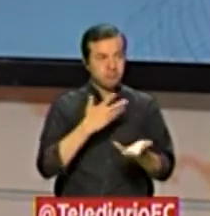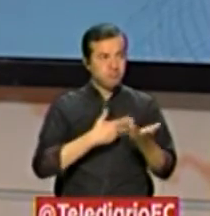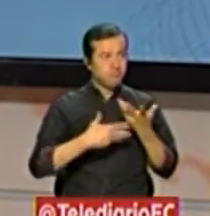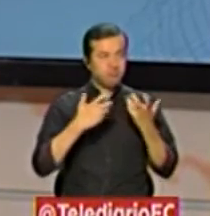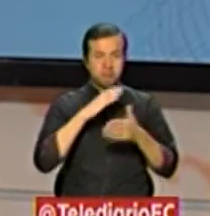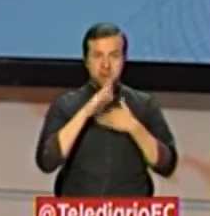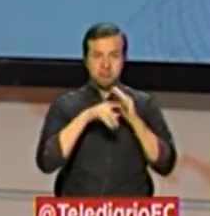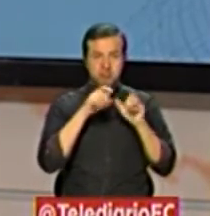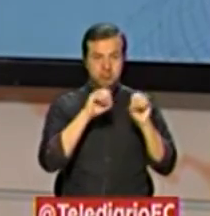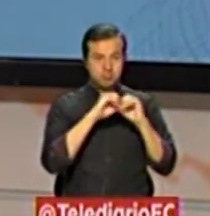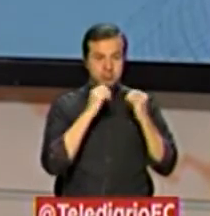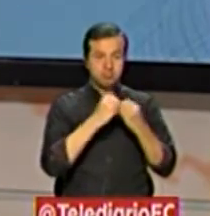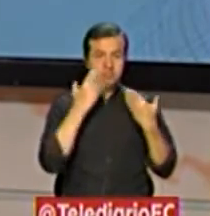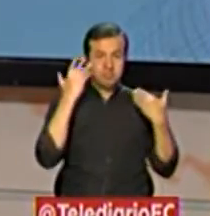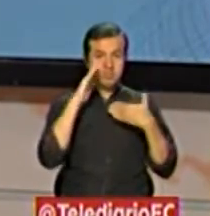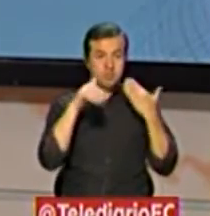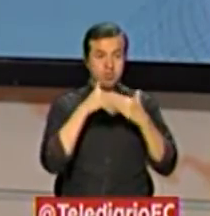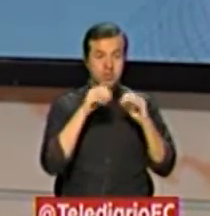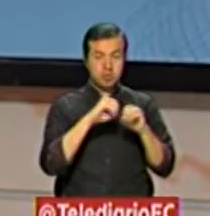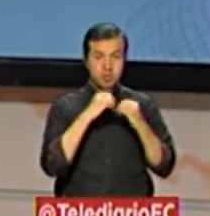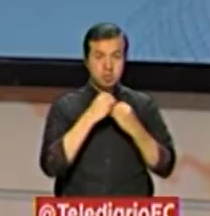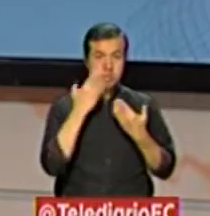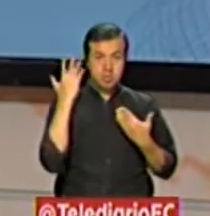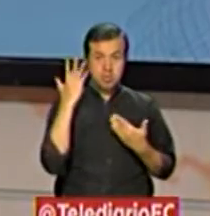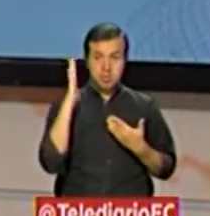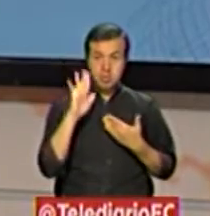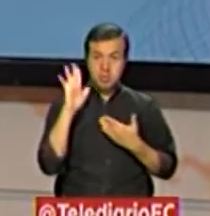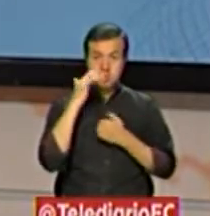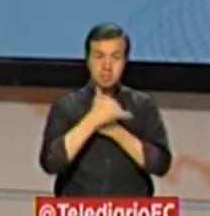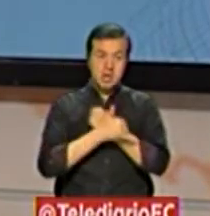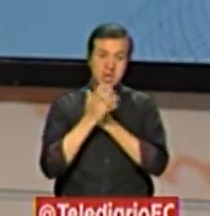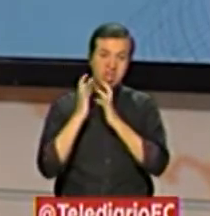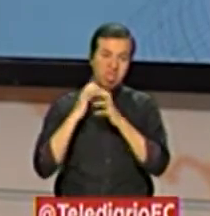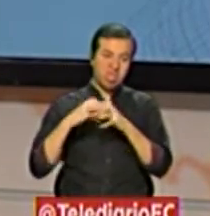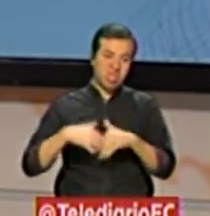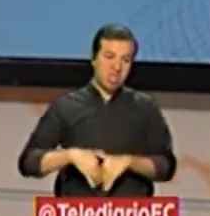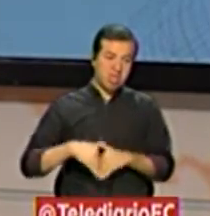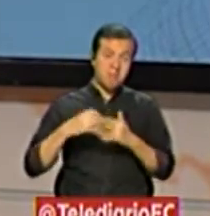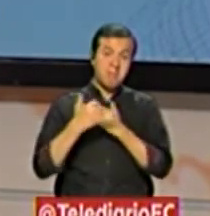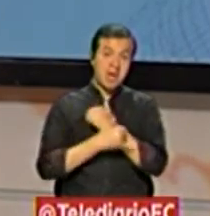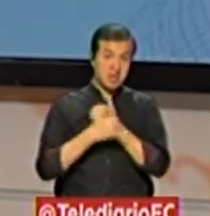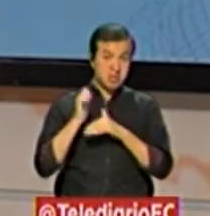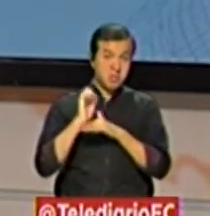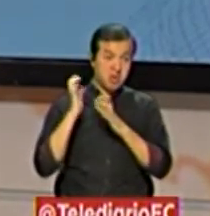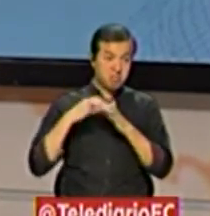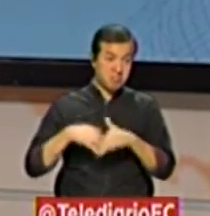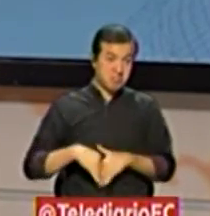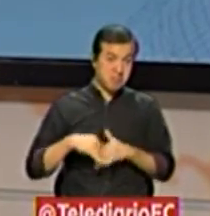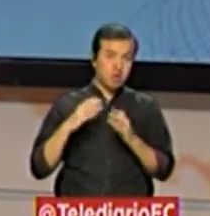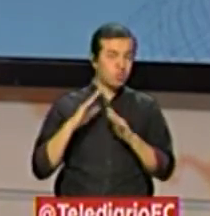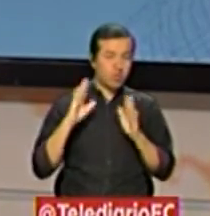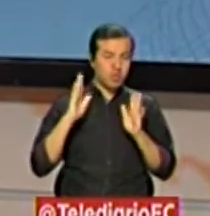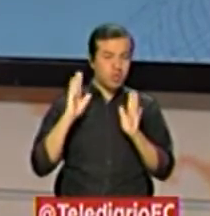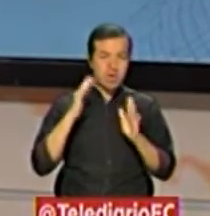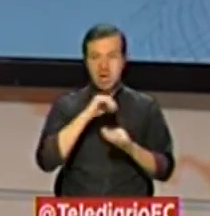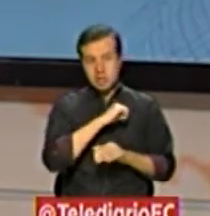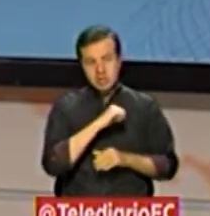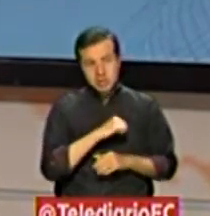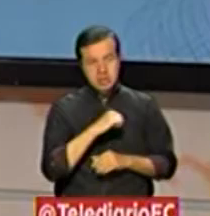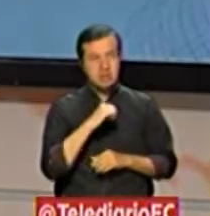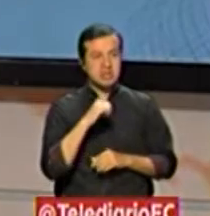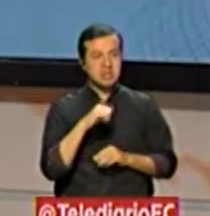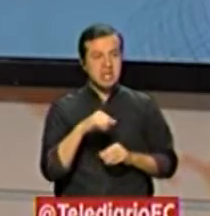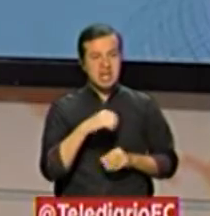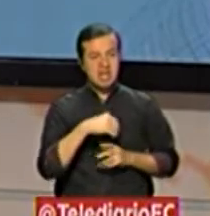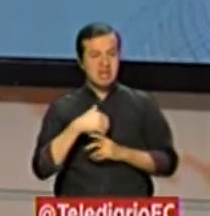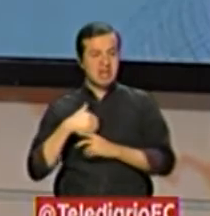de todas las bancadas, porque el país se nos está cayendo en pedazos. Si no dejamos de lado estas actitudes a veces